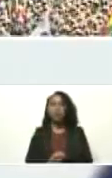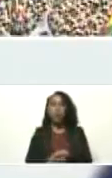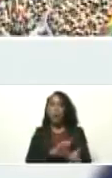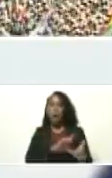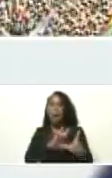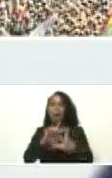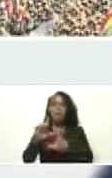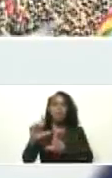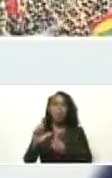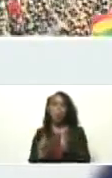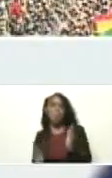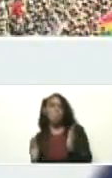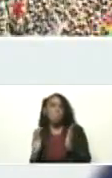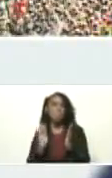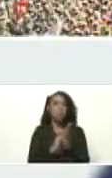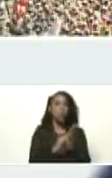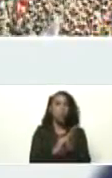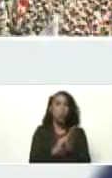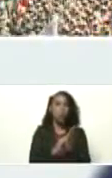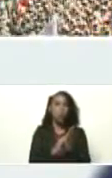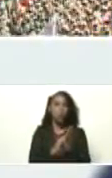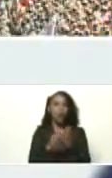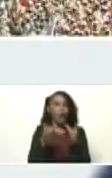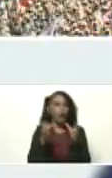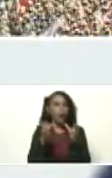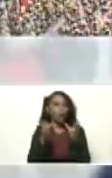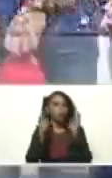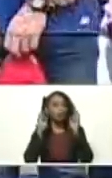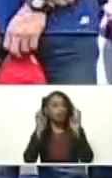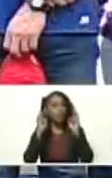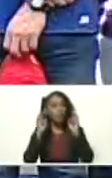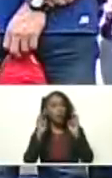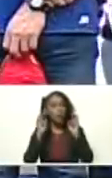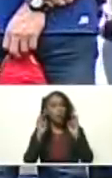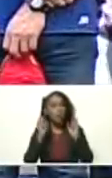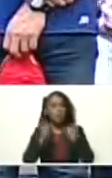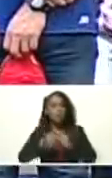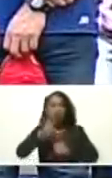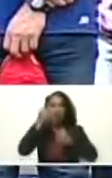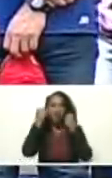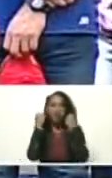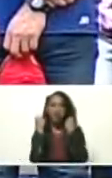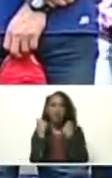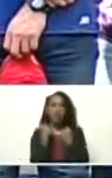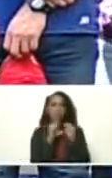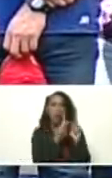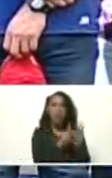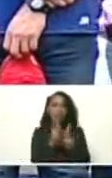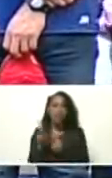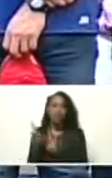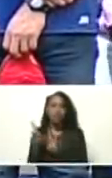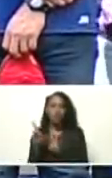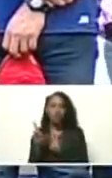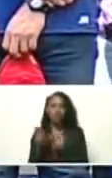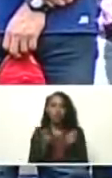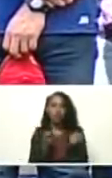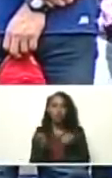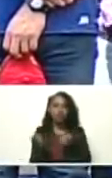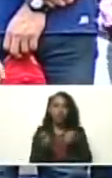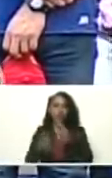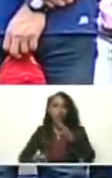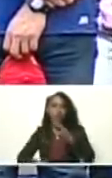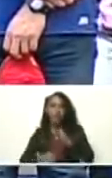listos para aplicar la parte más ácida del paquete de medidas del